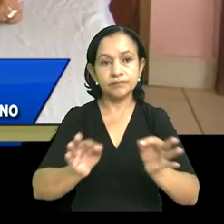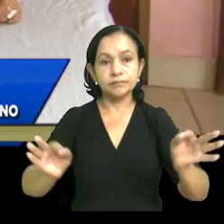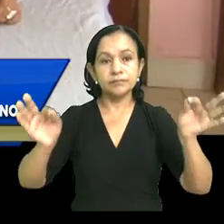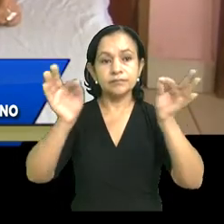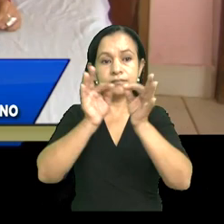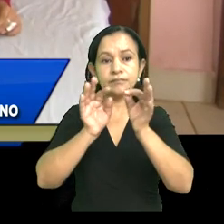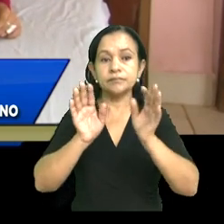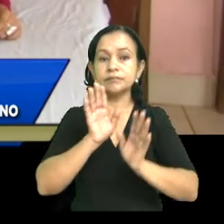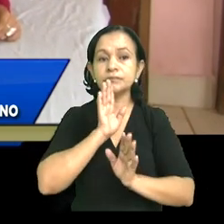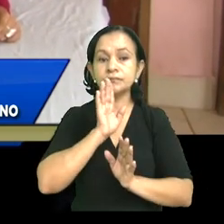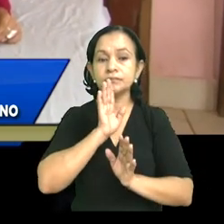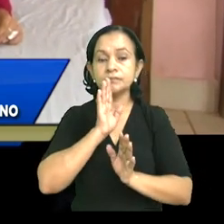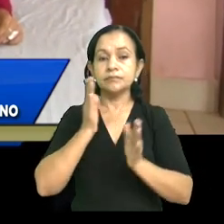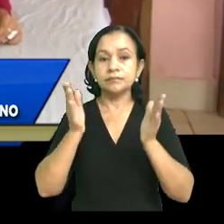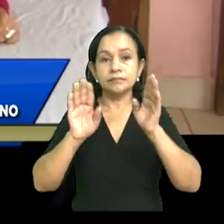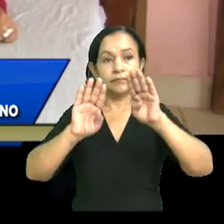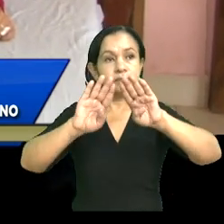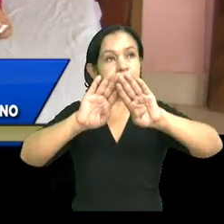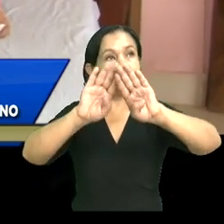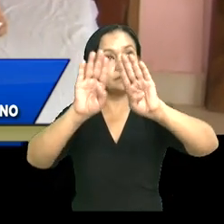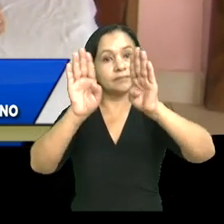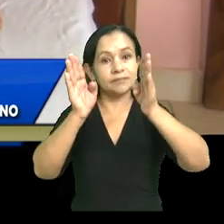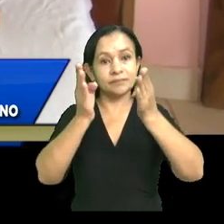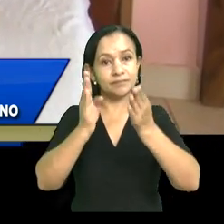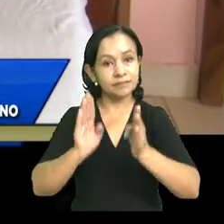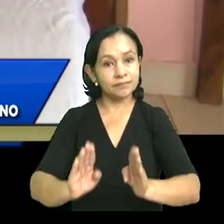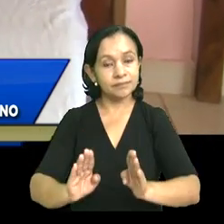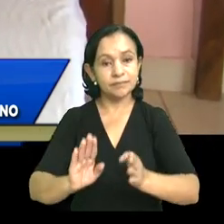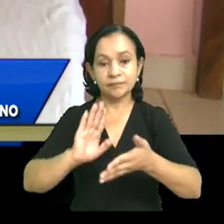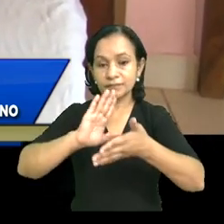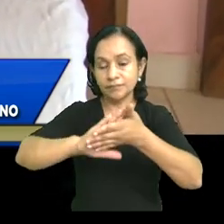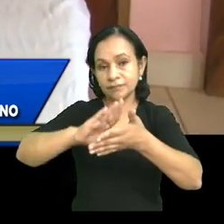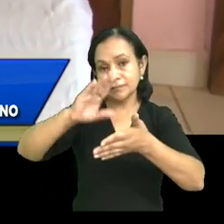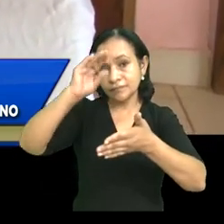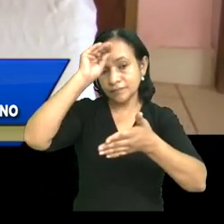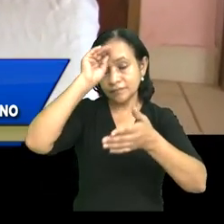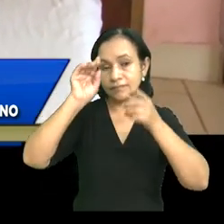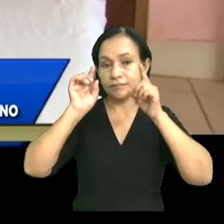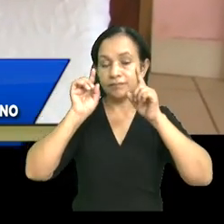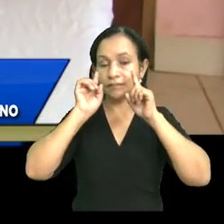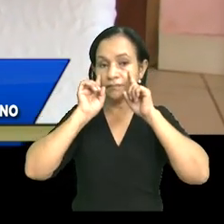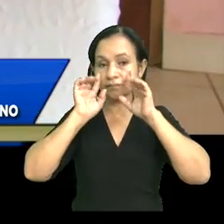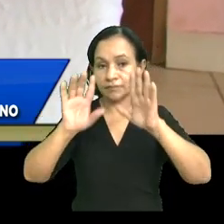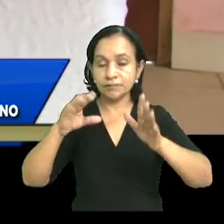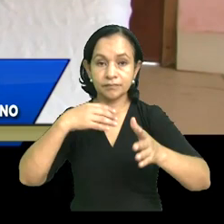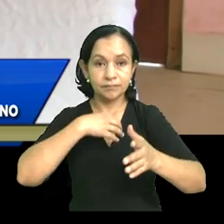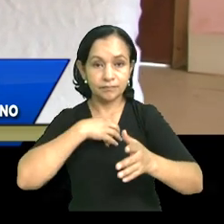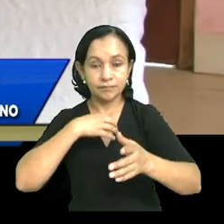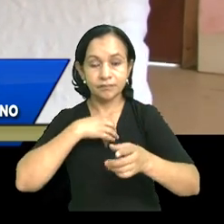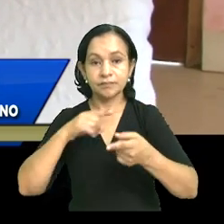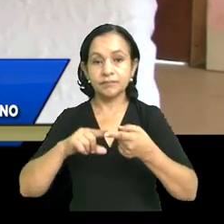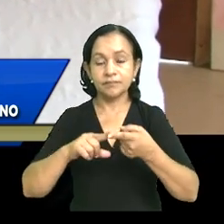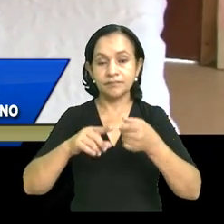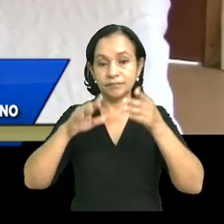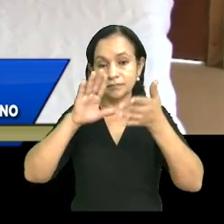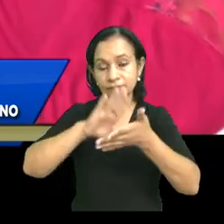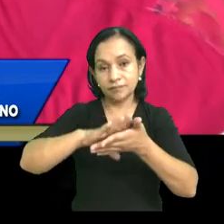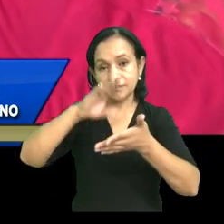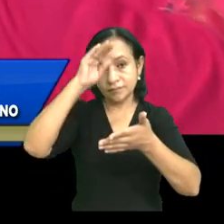sentido de que las mujeres realmente aprenden a cuidarse, aprenden a cómo